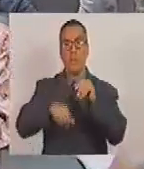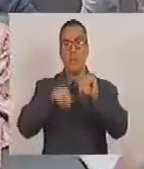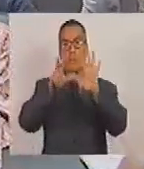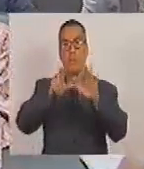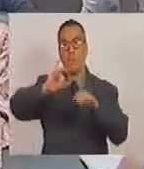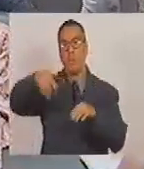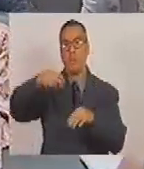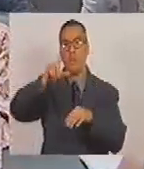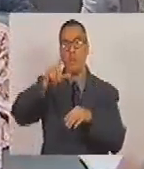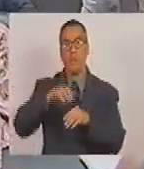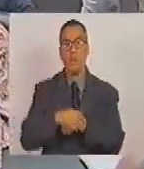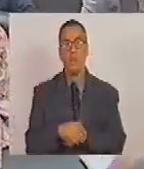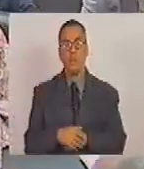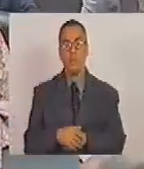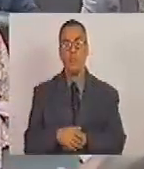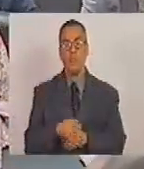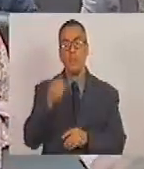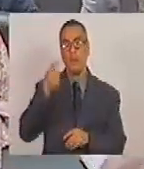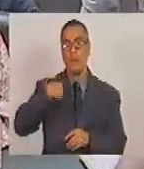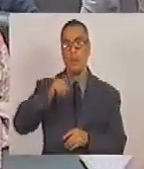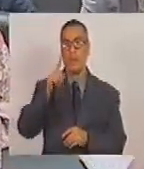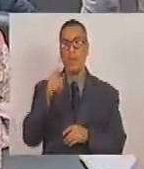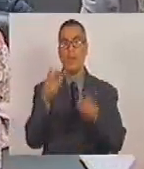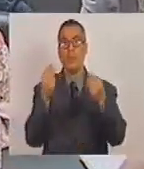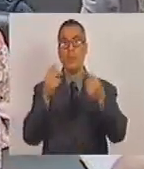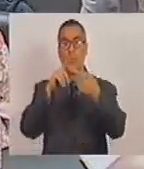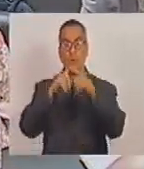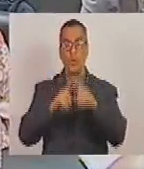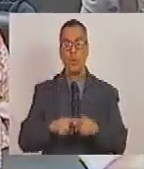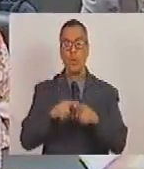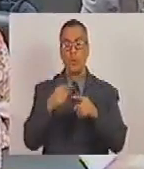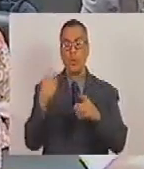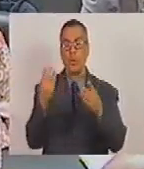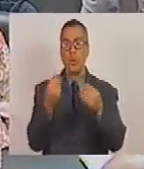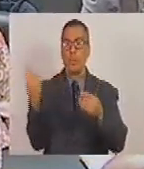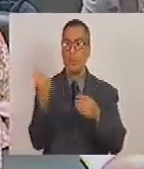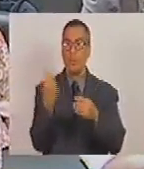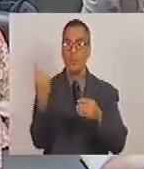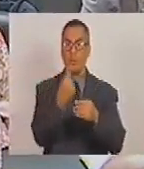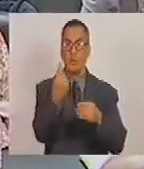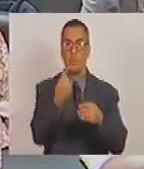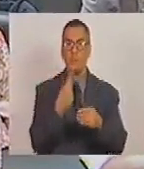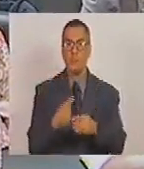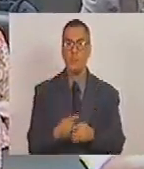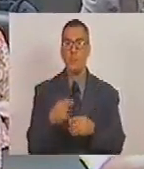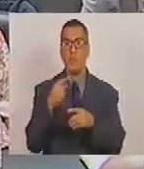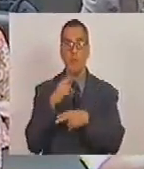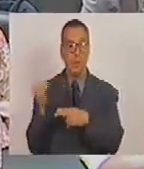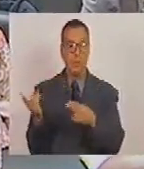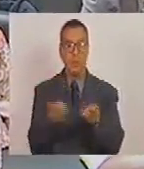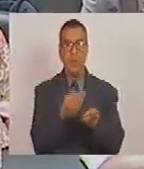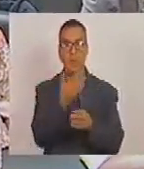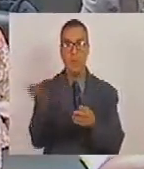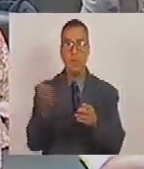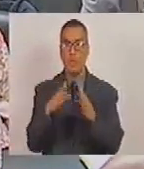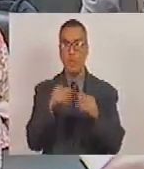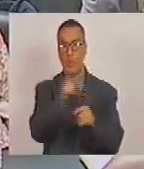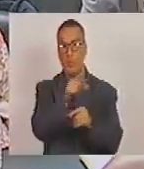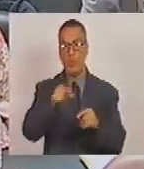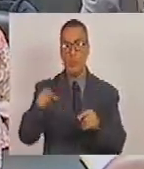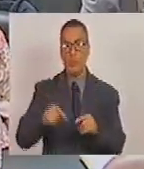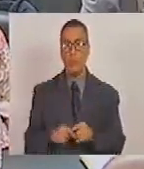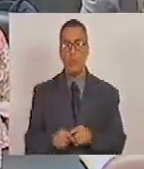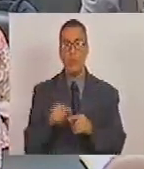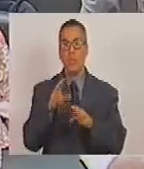18. Tenemos un gran número de postulaciones y quiero invitar a esas personas que